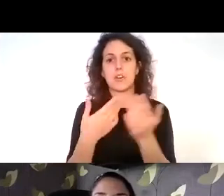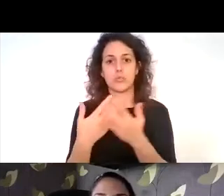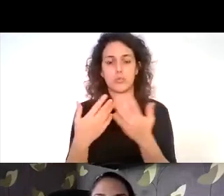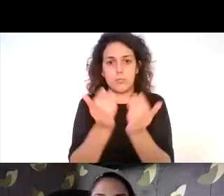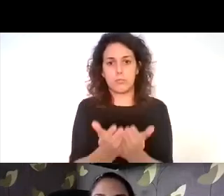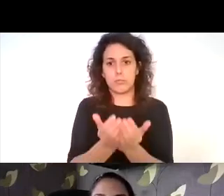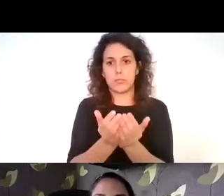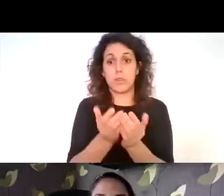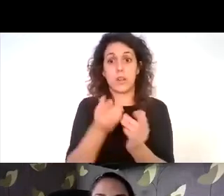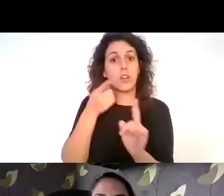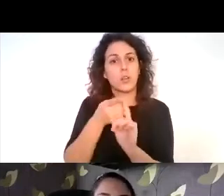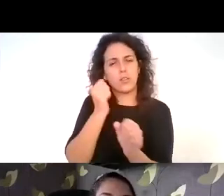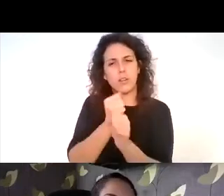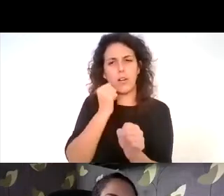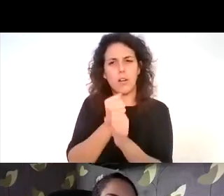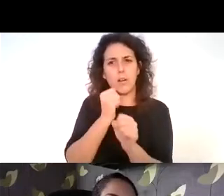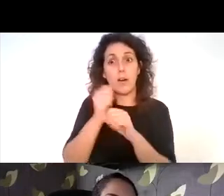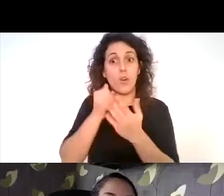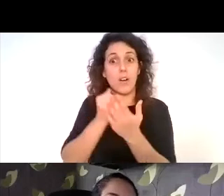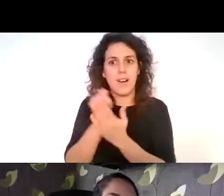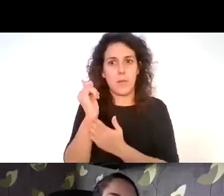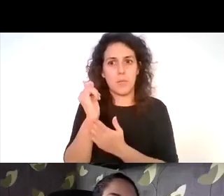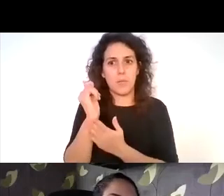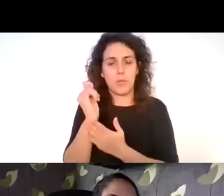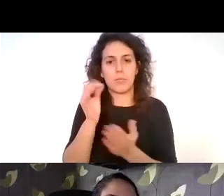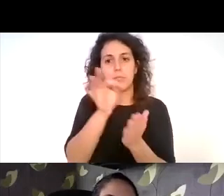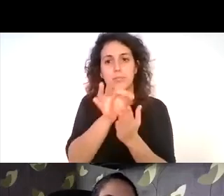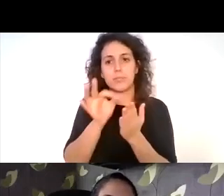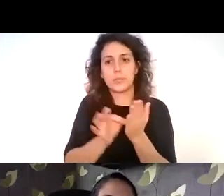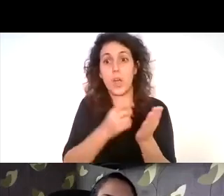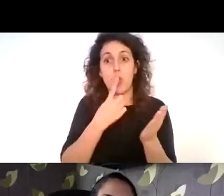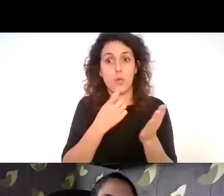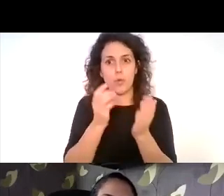sosteniendo granos de café rojo. Lámina 4.